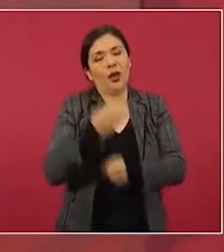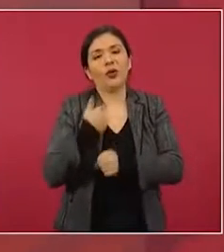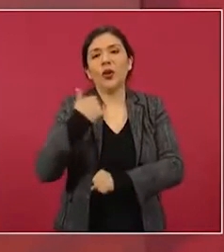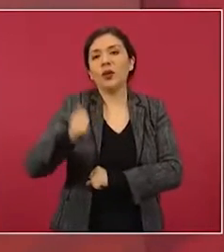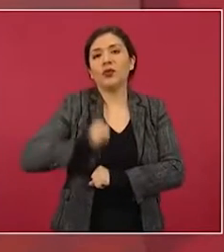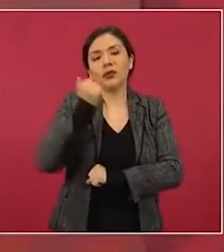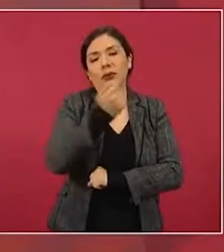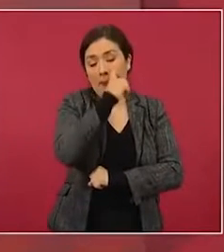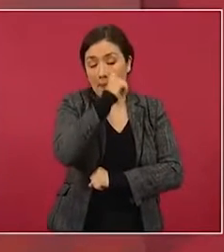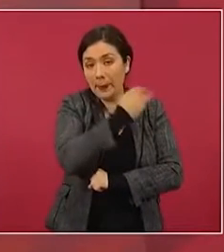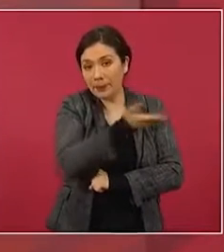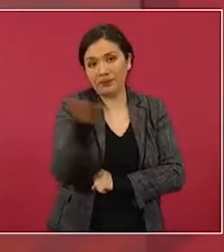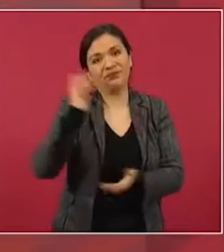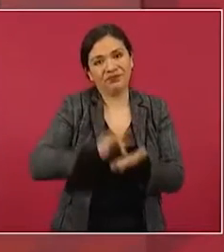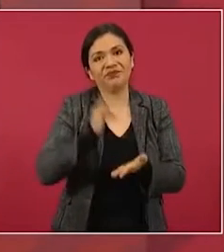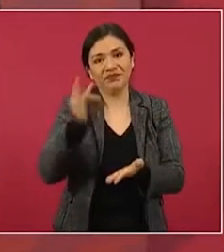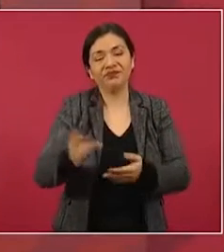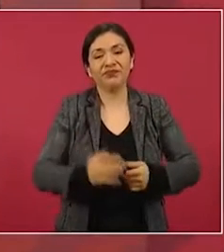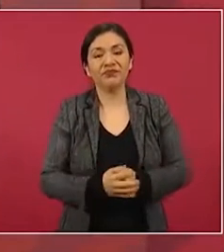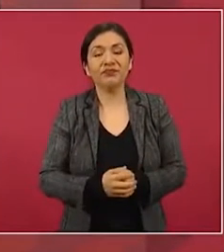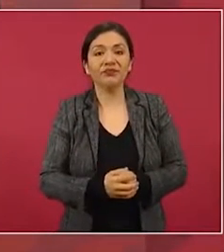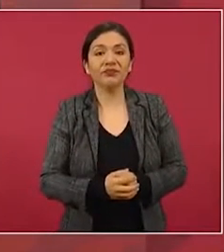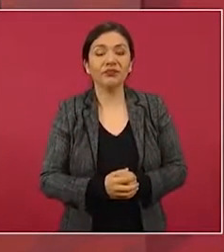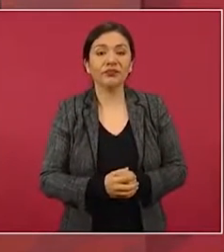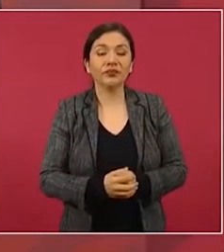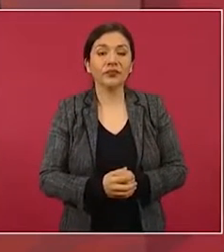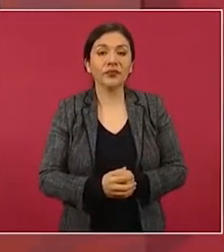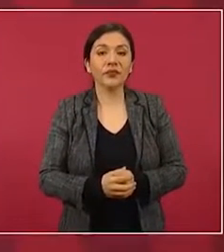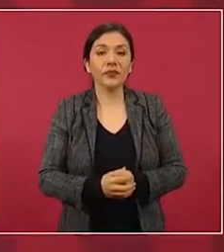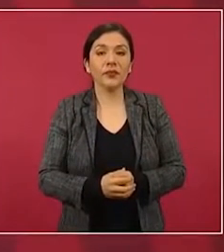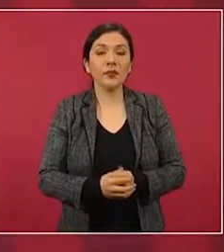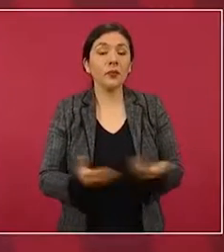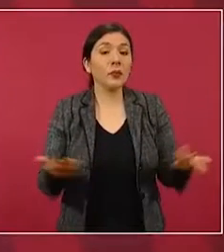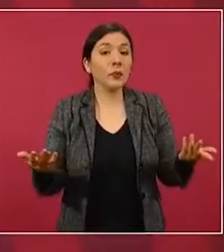hacerles, pero no